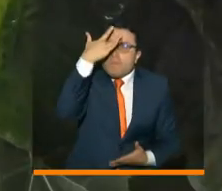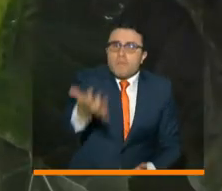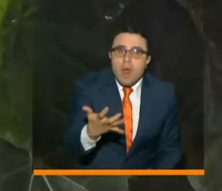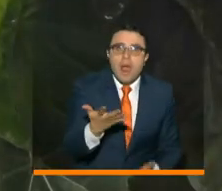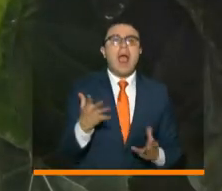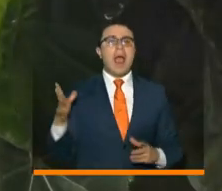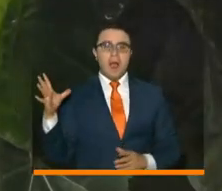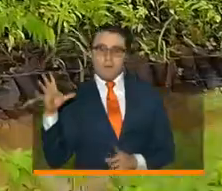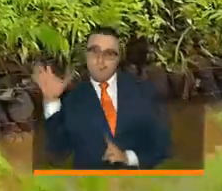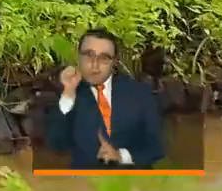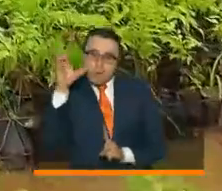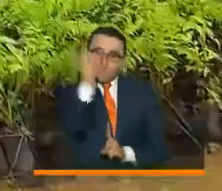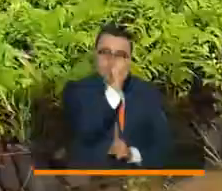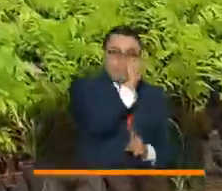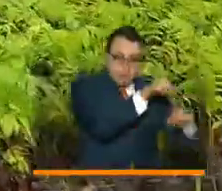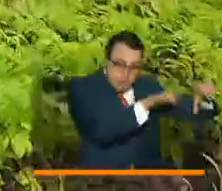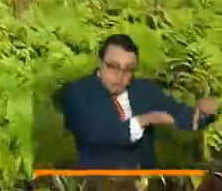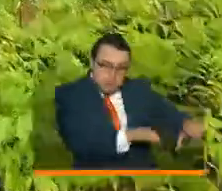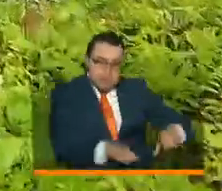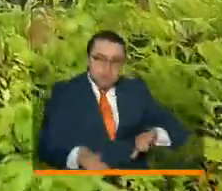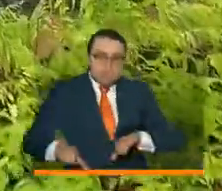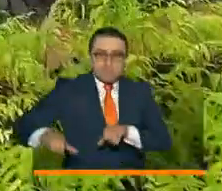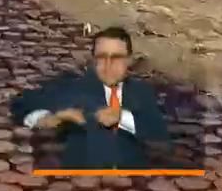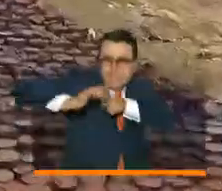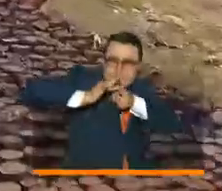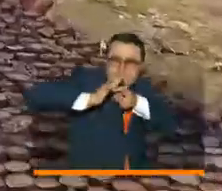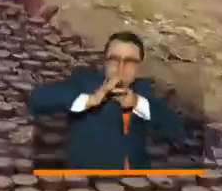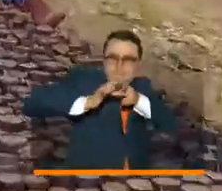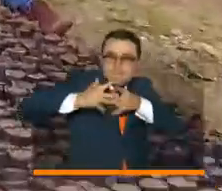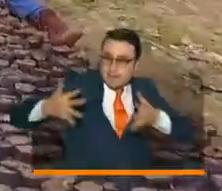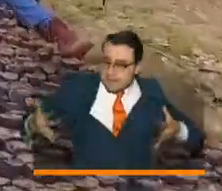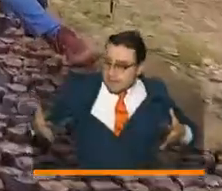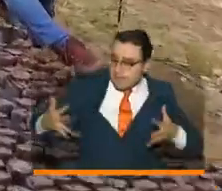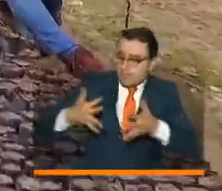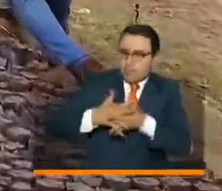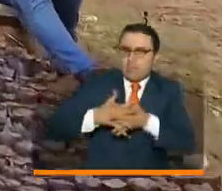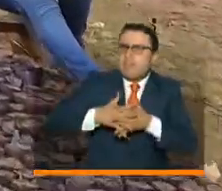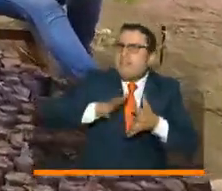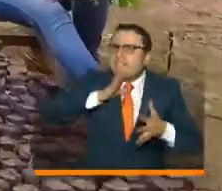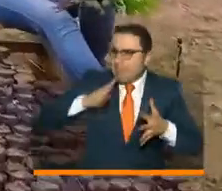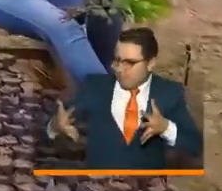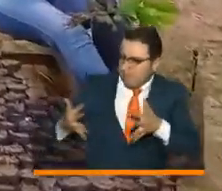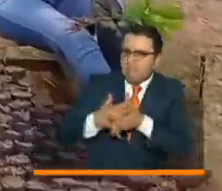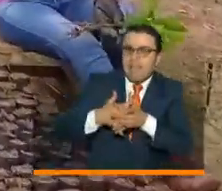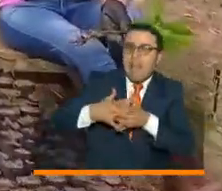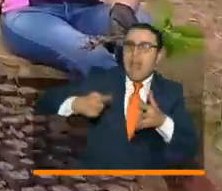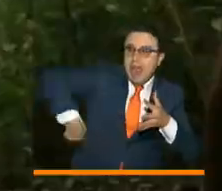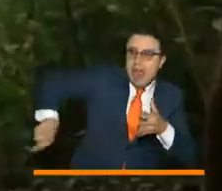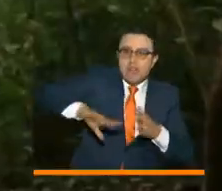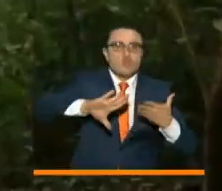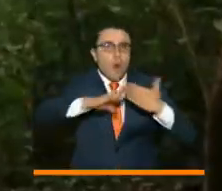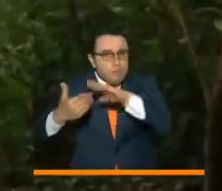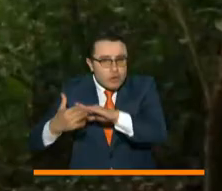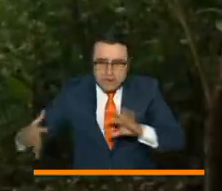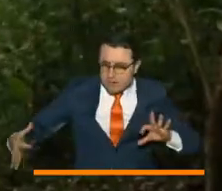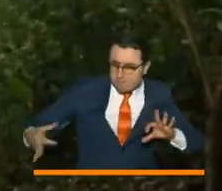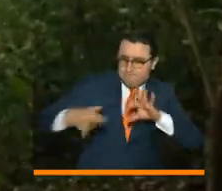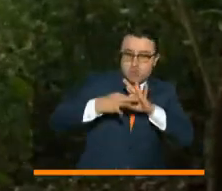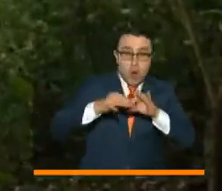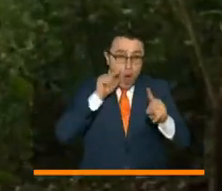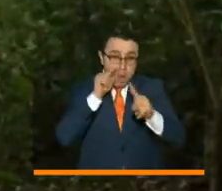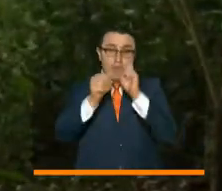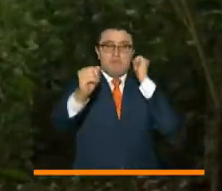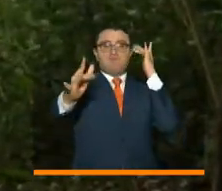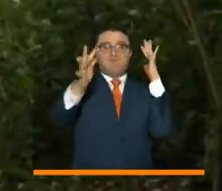se identificaron las acciones que se deben desarrollar de manera articulada con los sectores y comunidades para controlar la